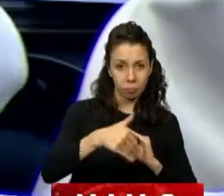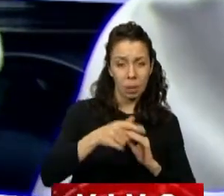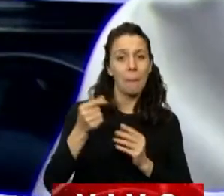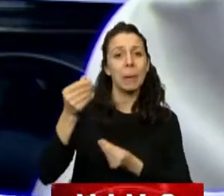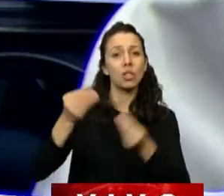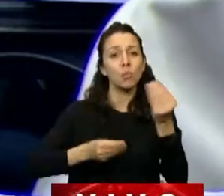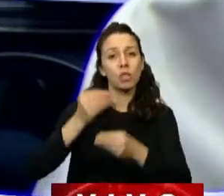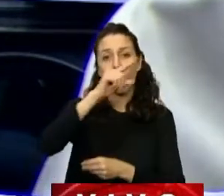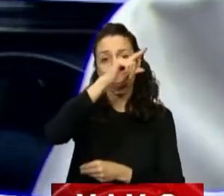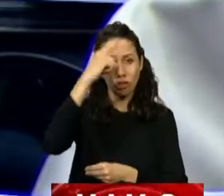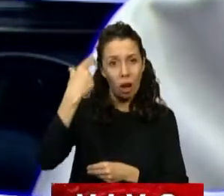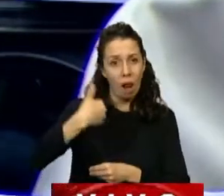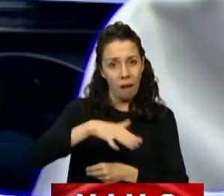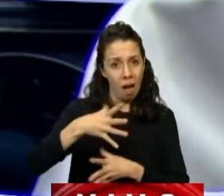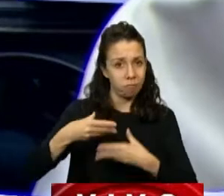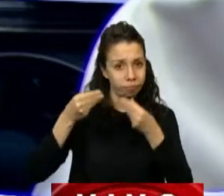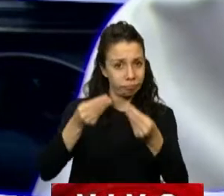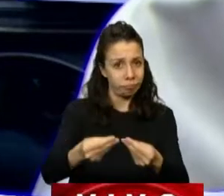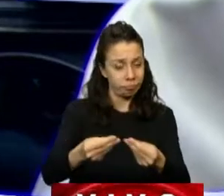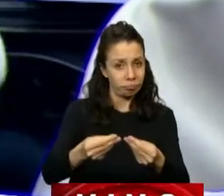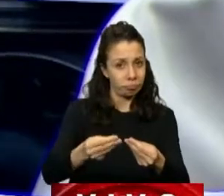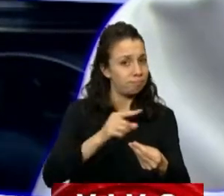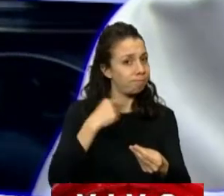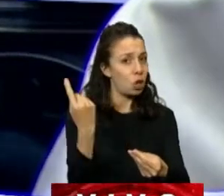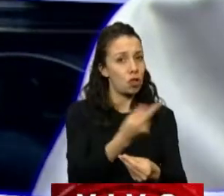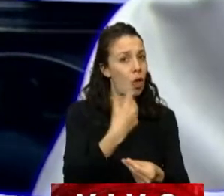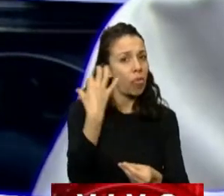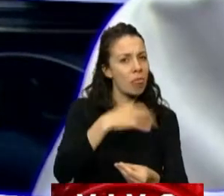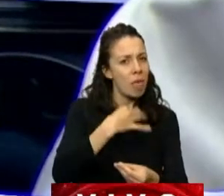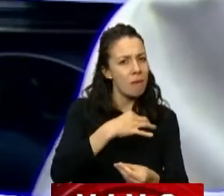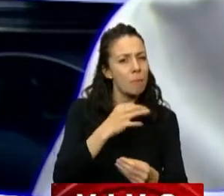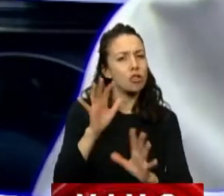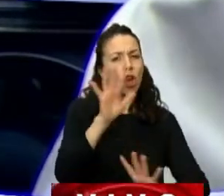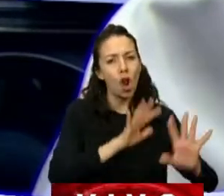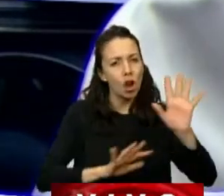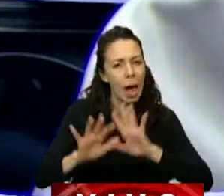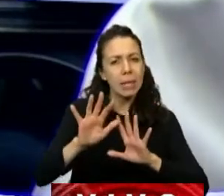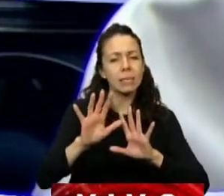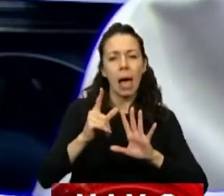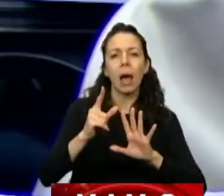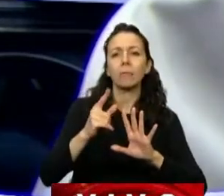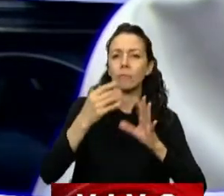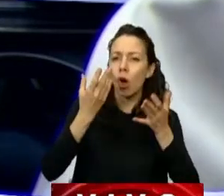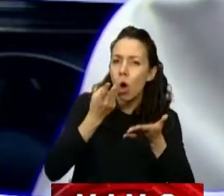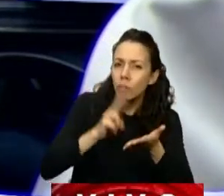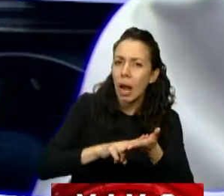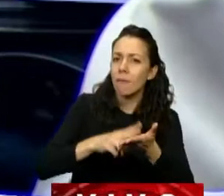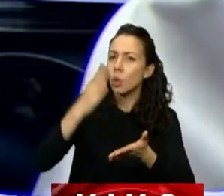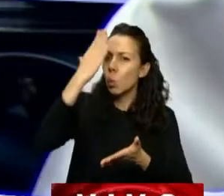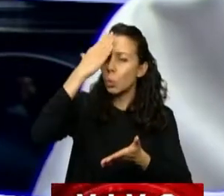presupuesto nacional. Debemos reorganizar las partidas de cultura para